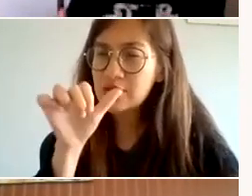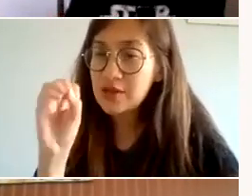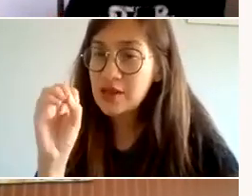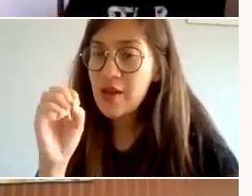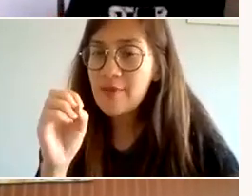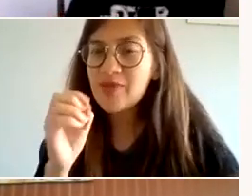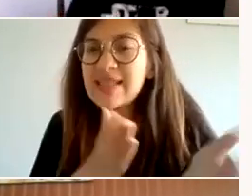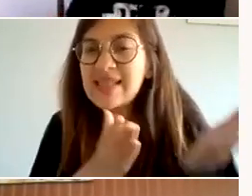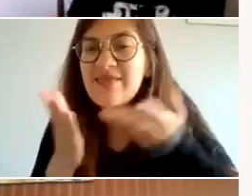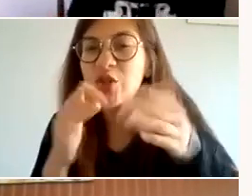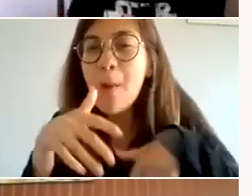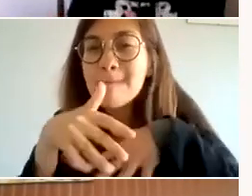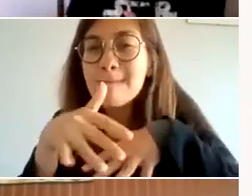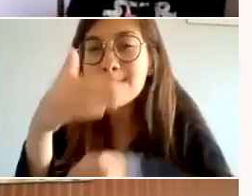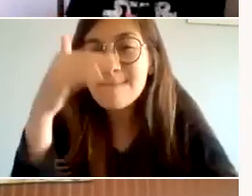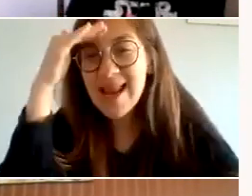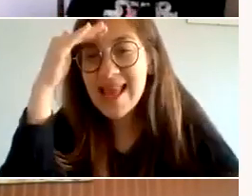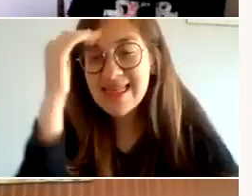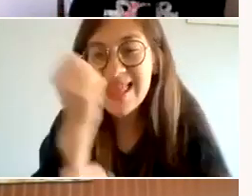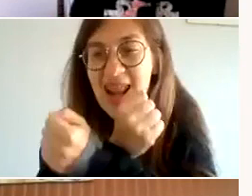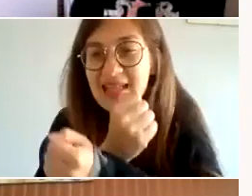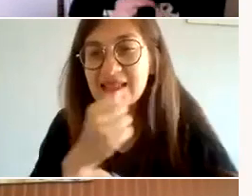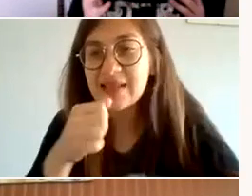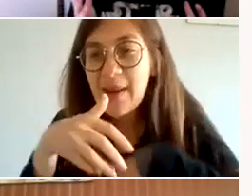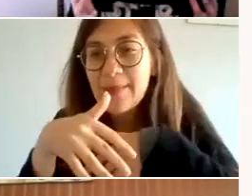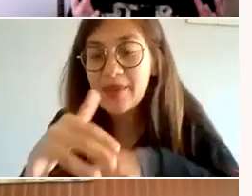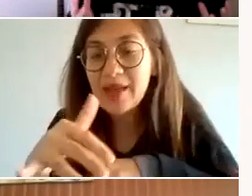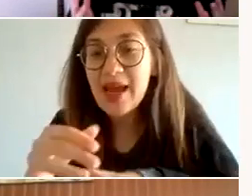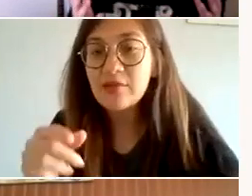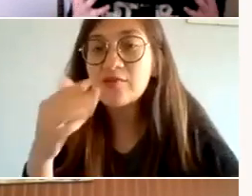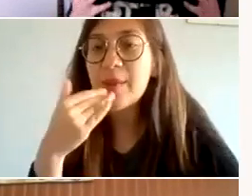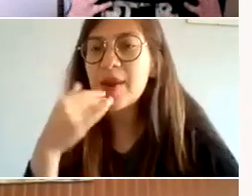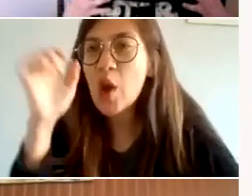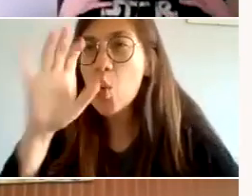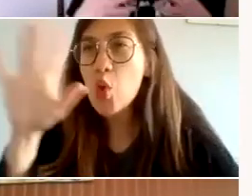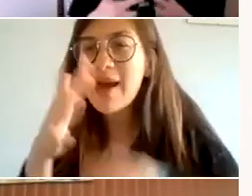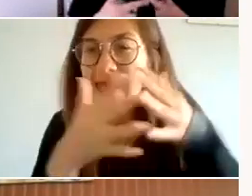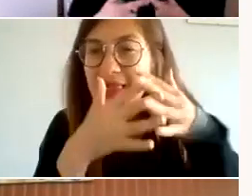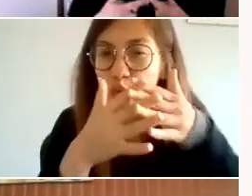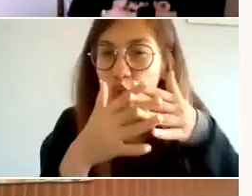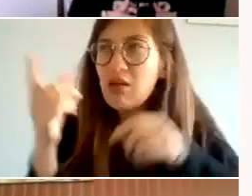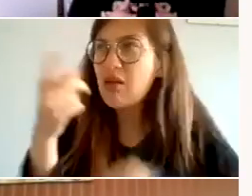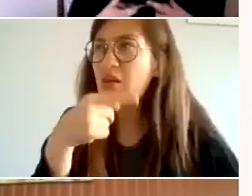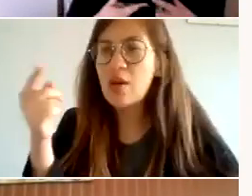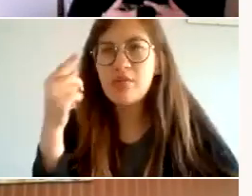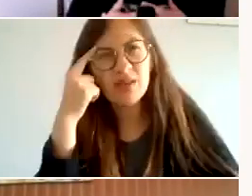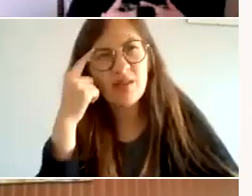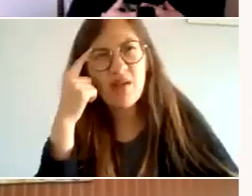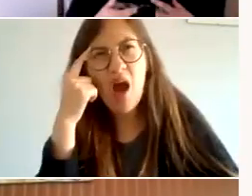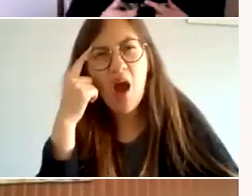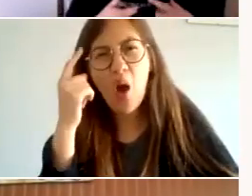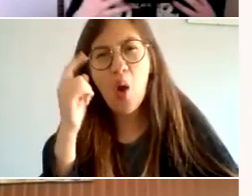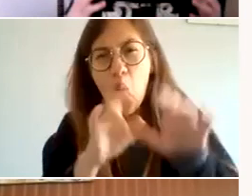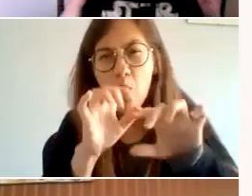aunque también había una versión europea, en donde comenzaban a darse cuenta de que los computadores podrían conversar entre ellos, mandarse